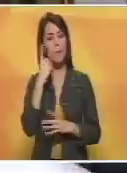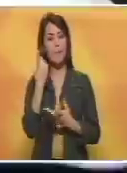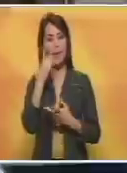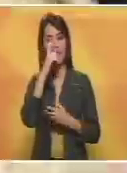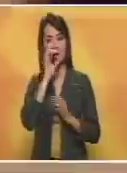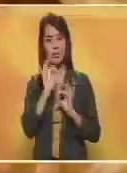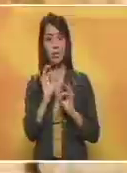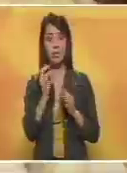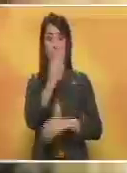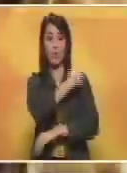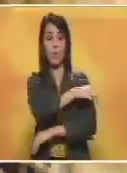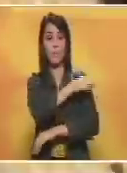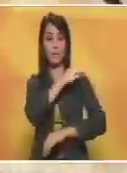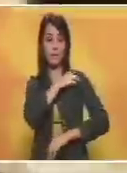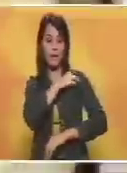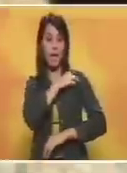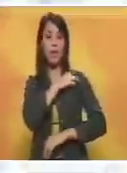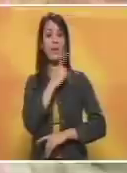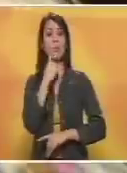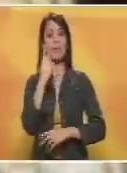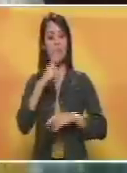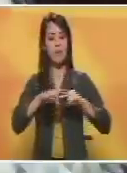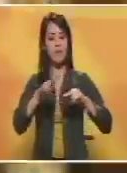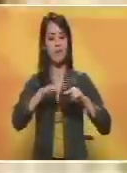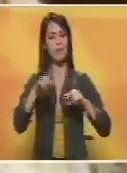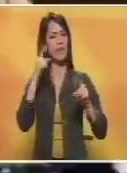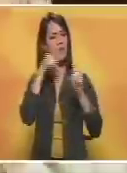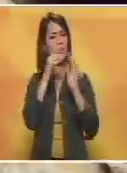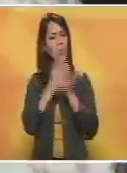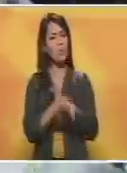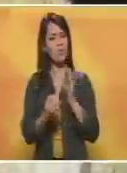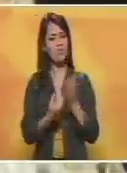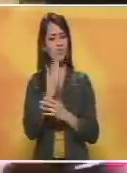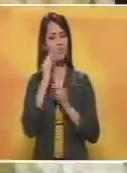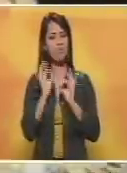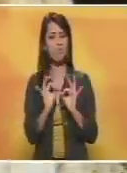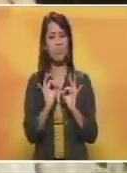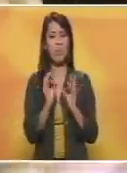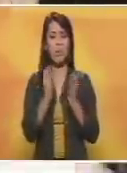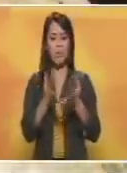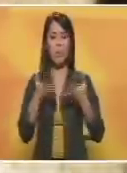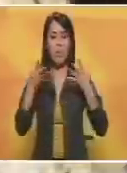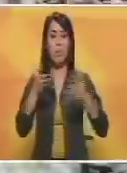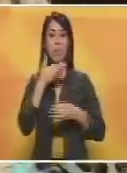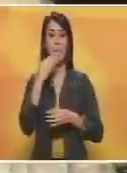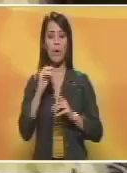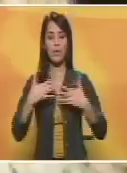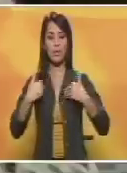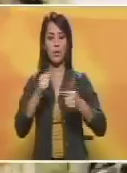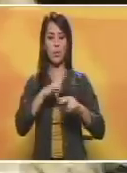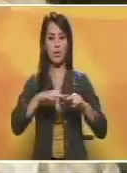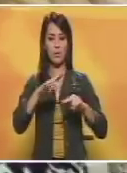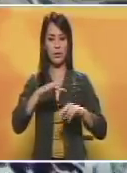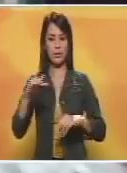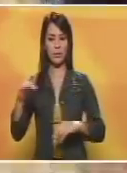de un hospital infantil que fundó con el propósito de velar por el bienestar y la salud de los niños